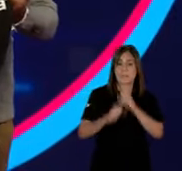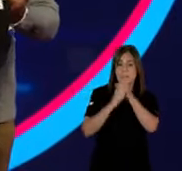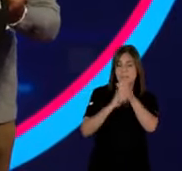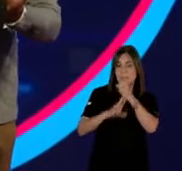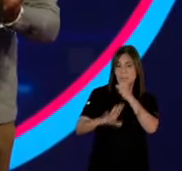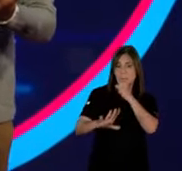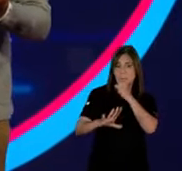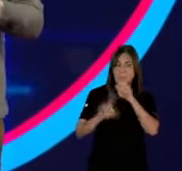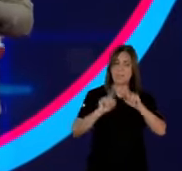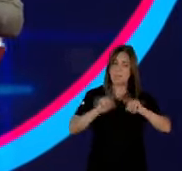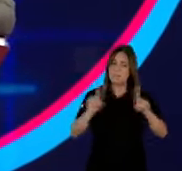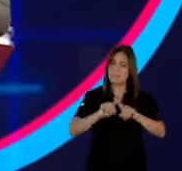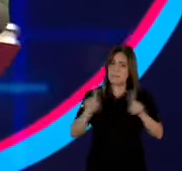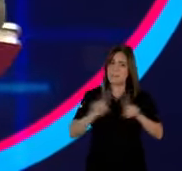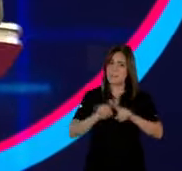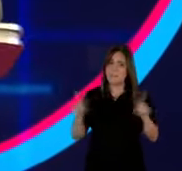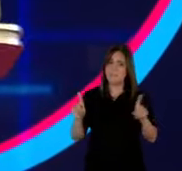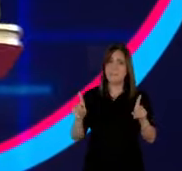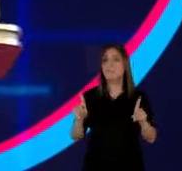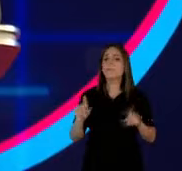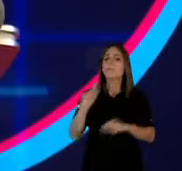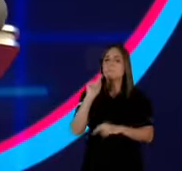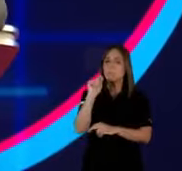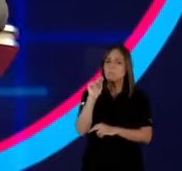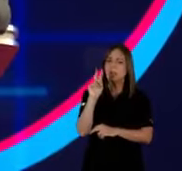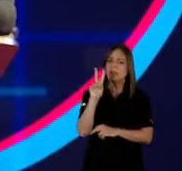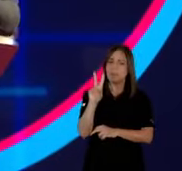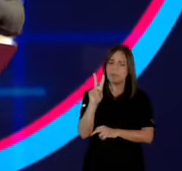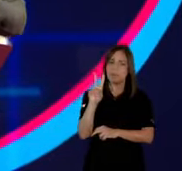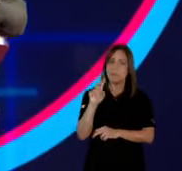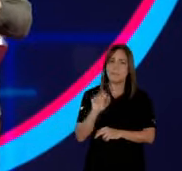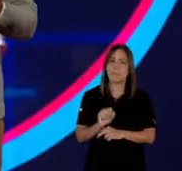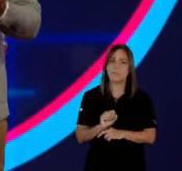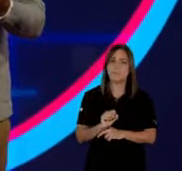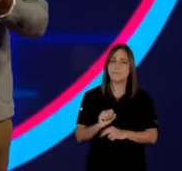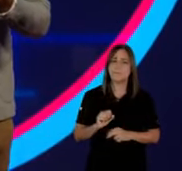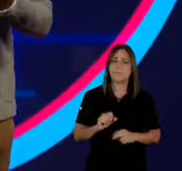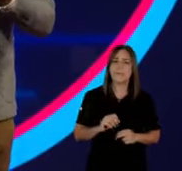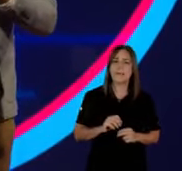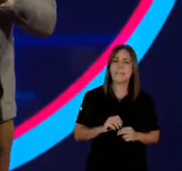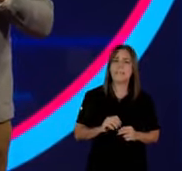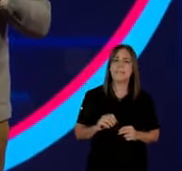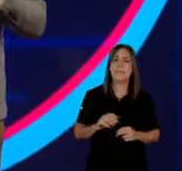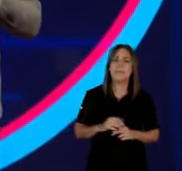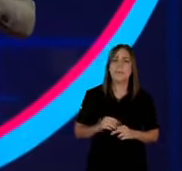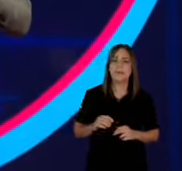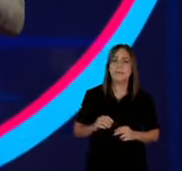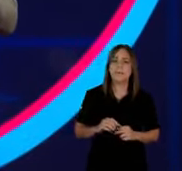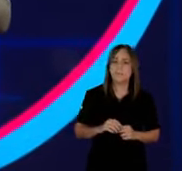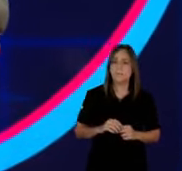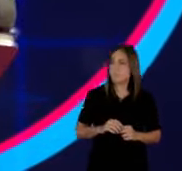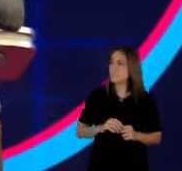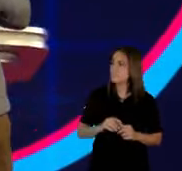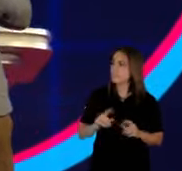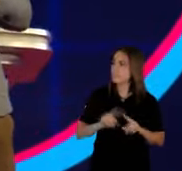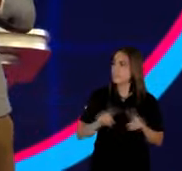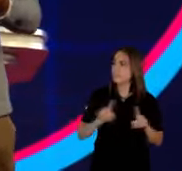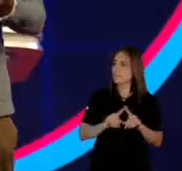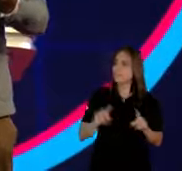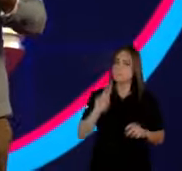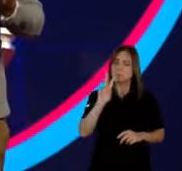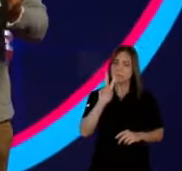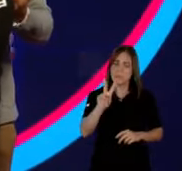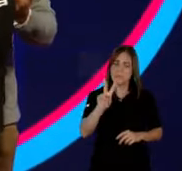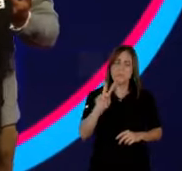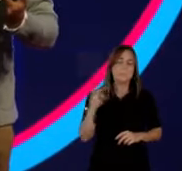en diferentes medios comerciales y cadenas seculares de radio. Ya la gente sabe que